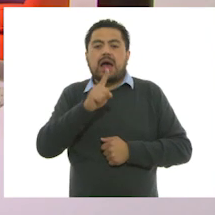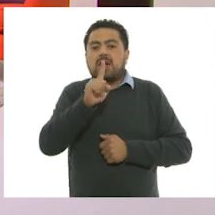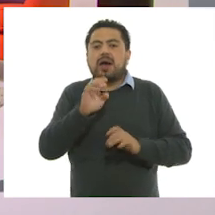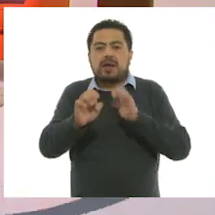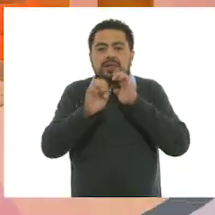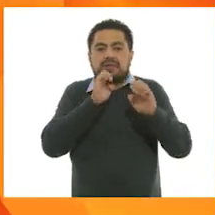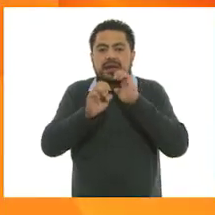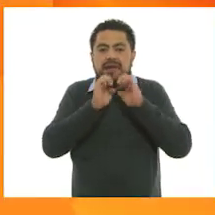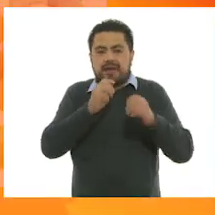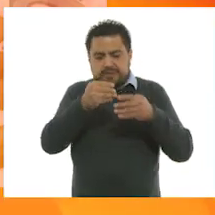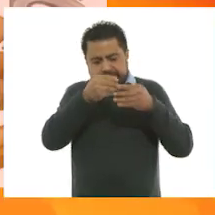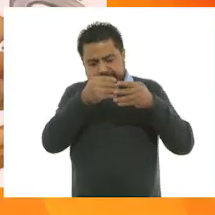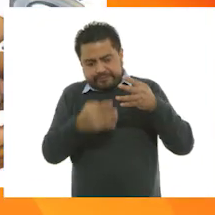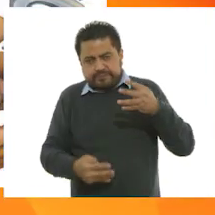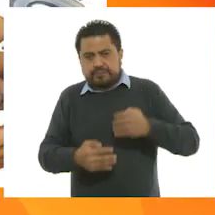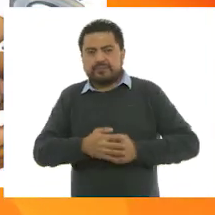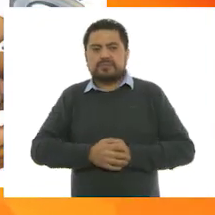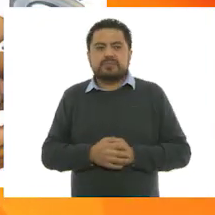entrevista.